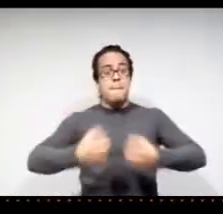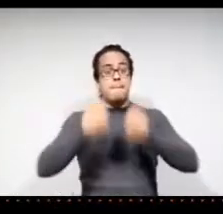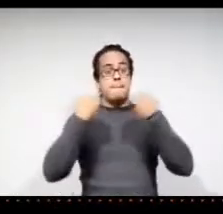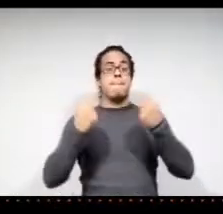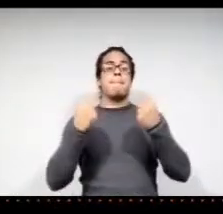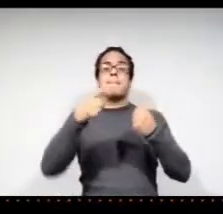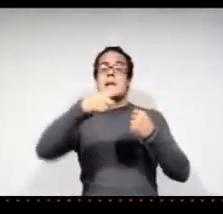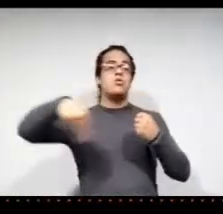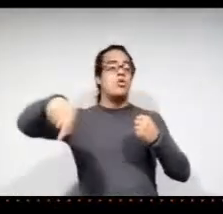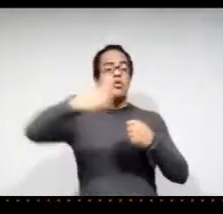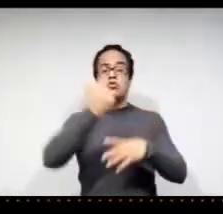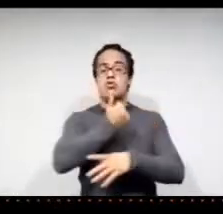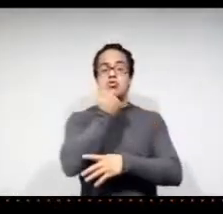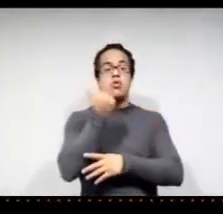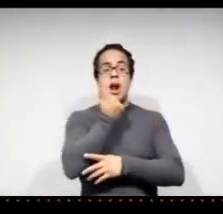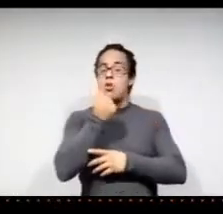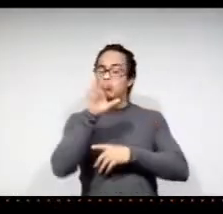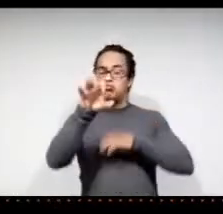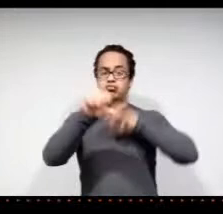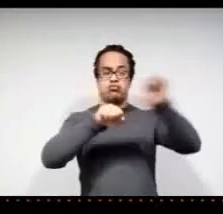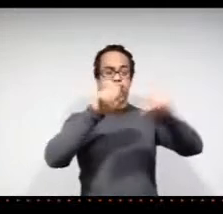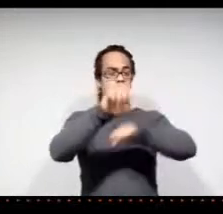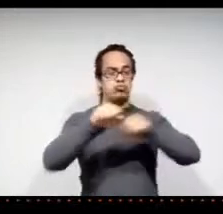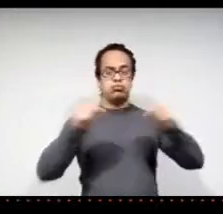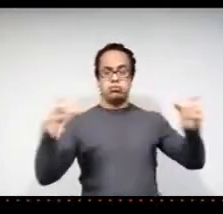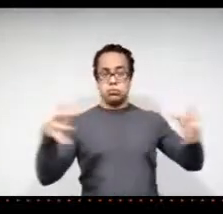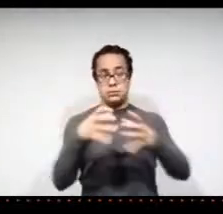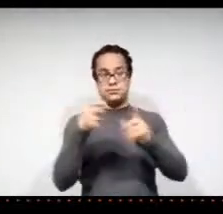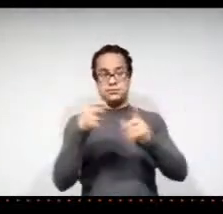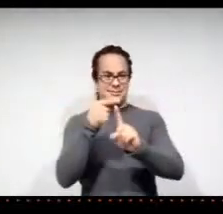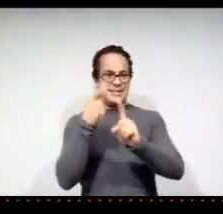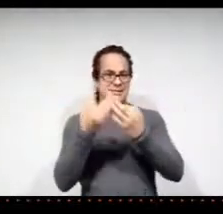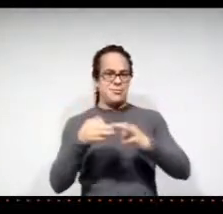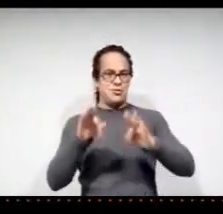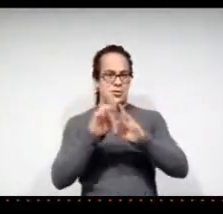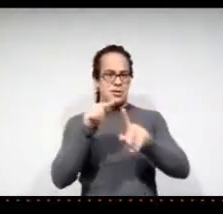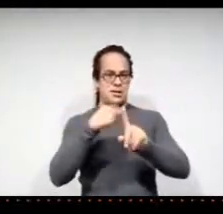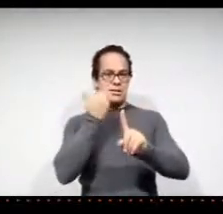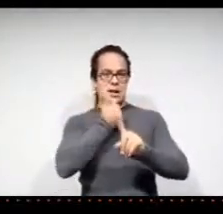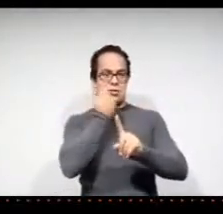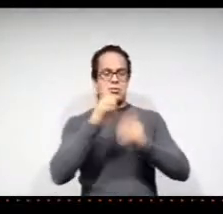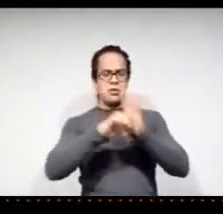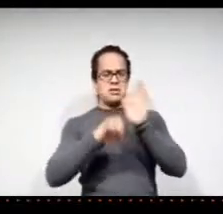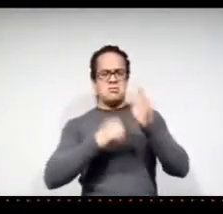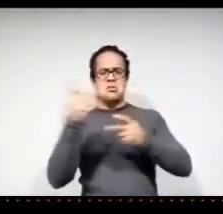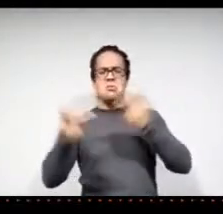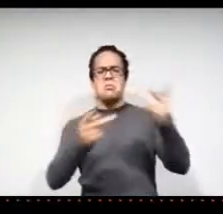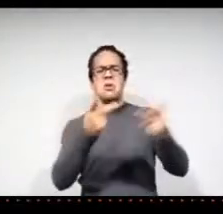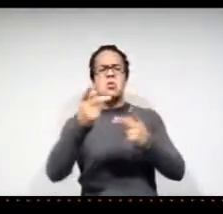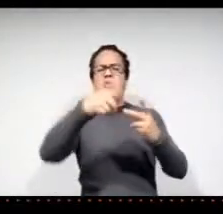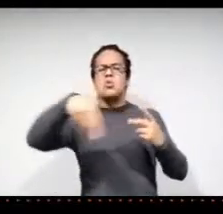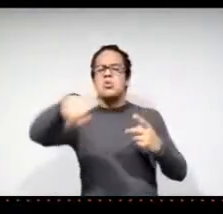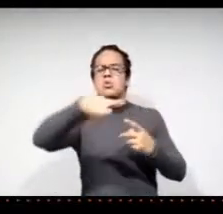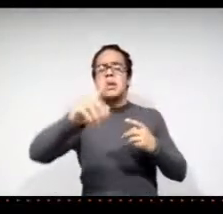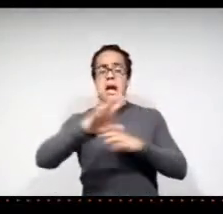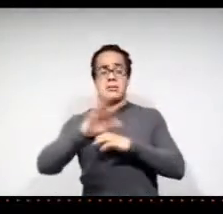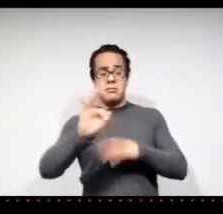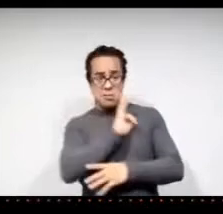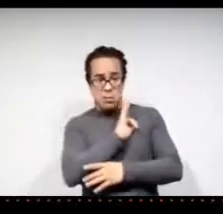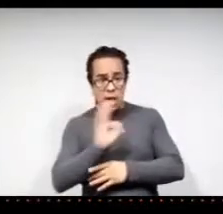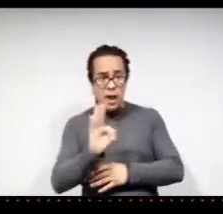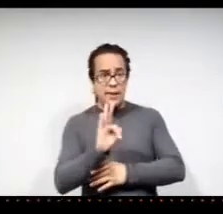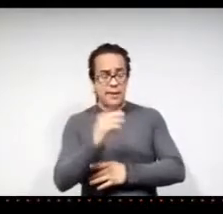de los docentes, de las figuras centrales, es si estamos en las condiciones para entender y